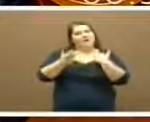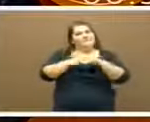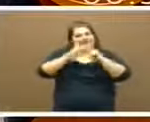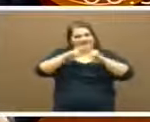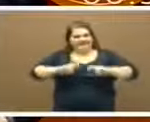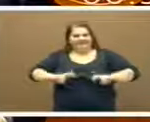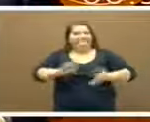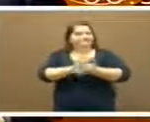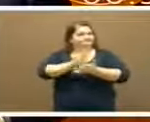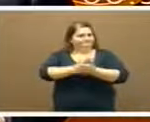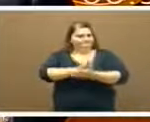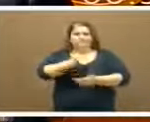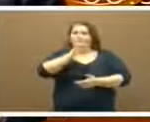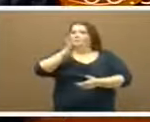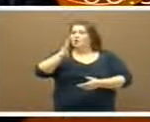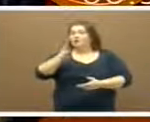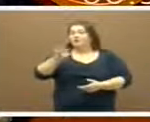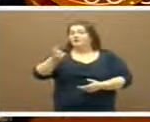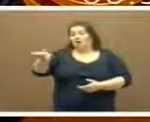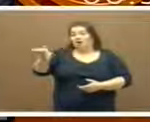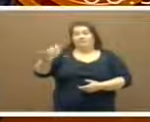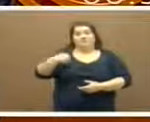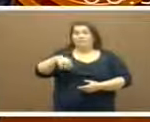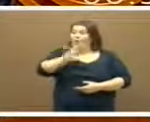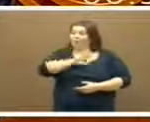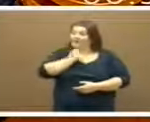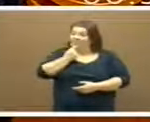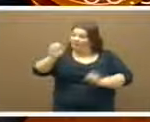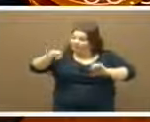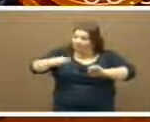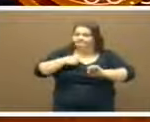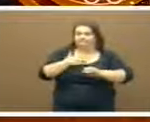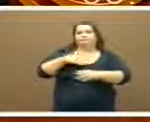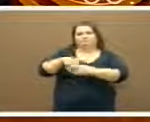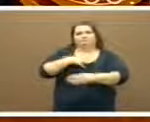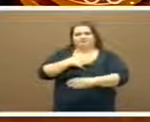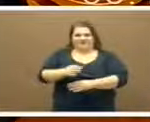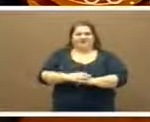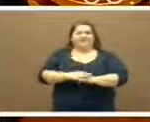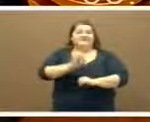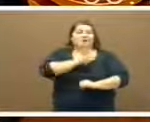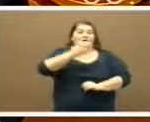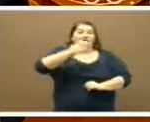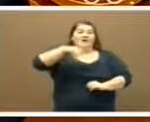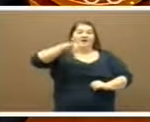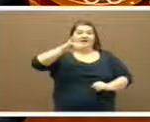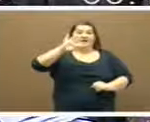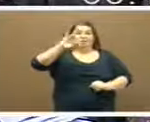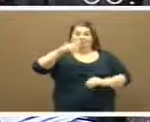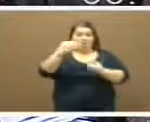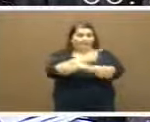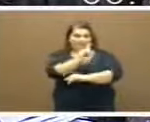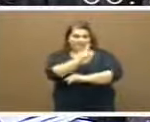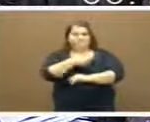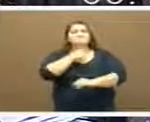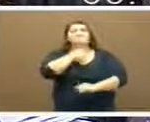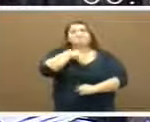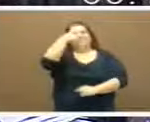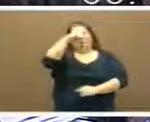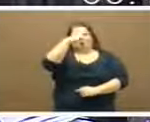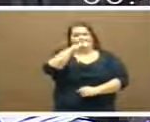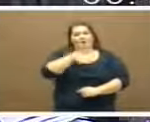que efectivamente sea como usted dice. Señor Beneito, no se confunda, a mí me gustan los toros. Lo que no me gustan